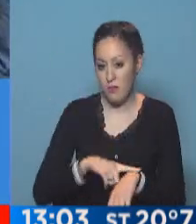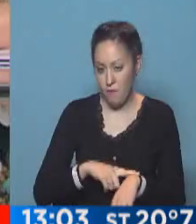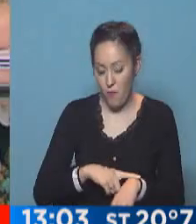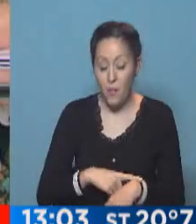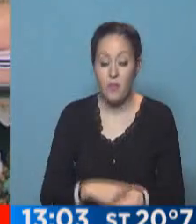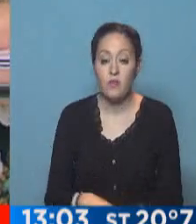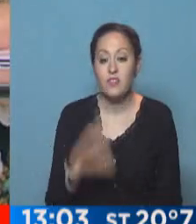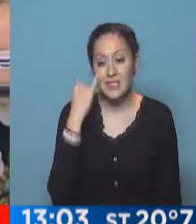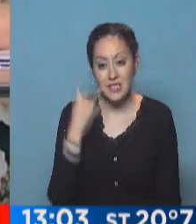enseguida seguimos ocupándonos de este tema